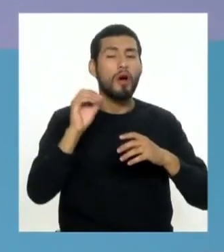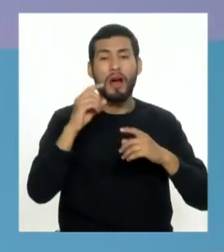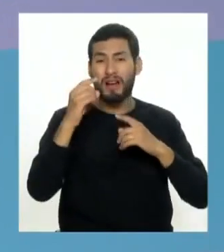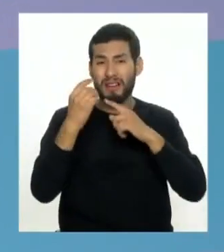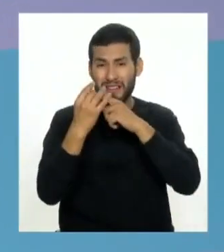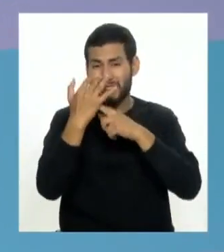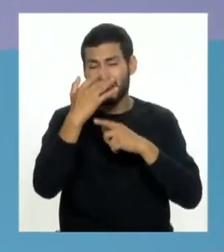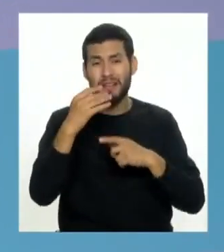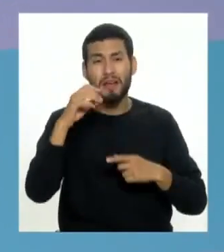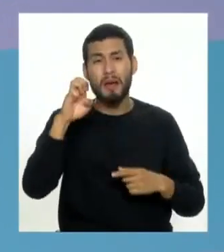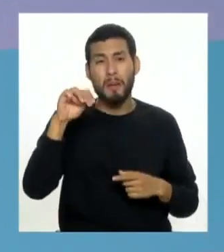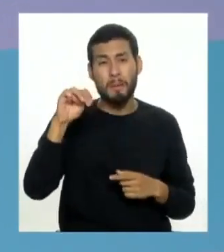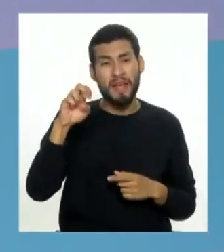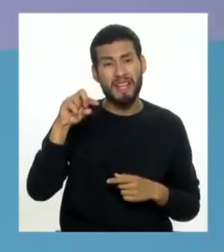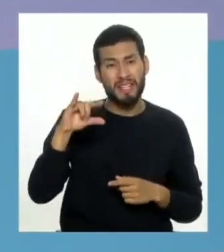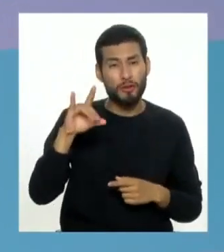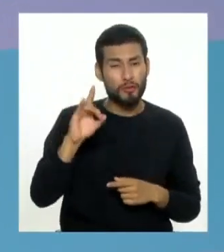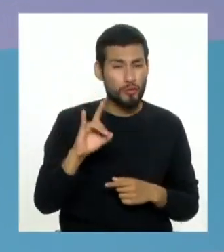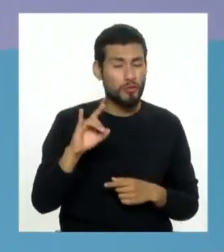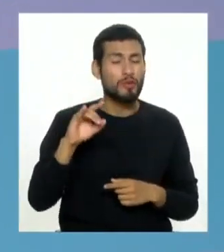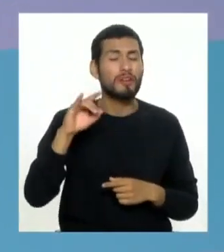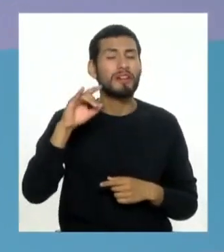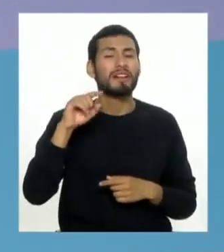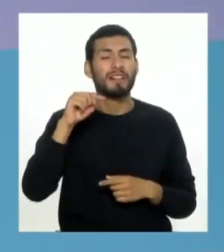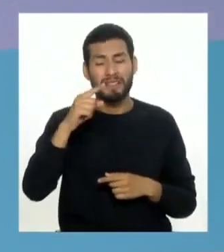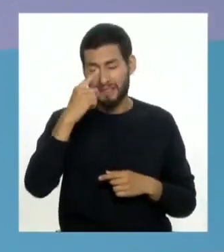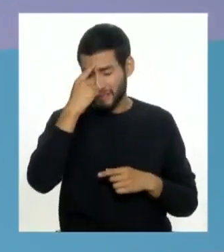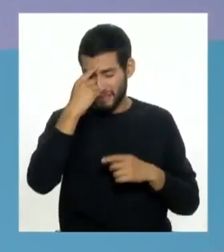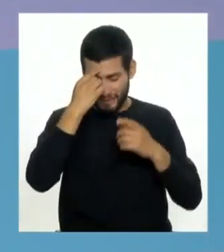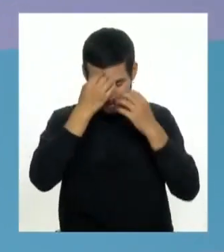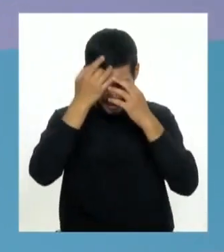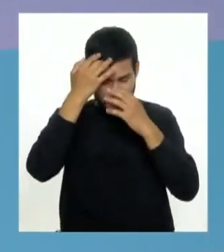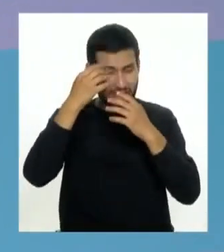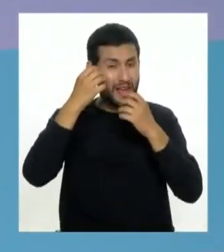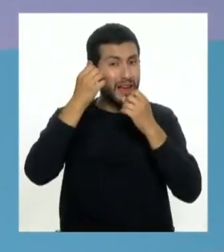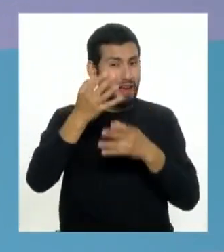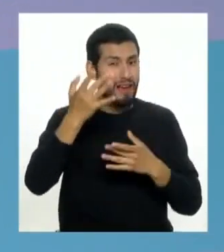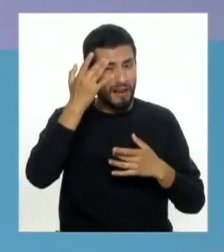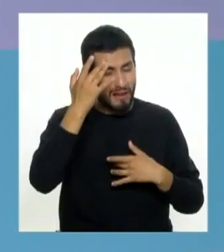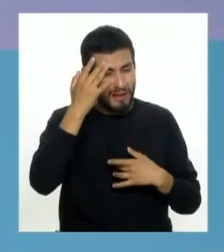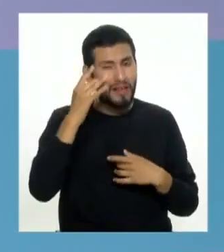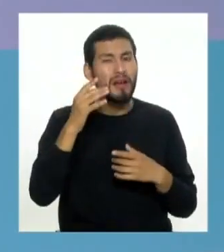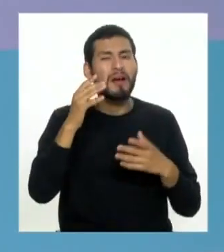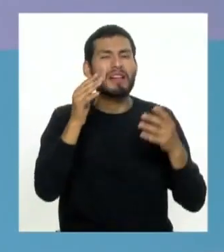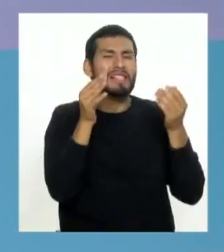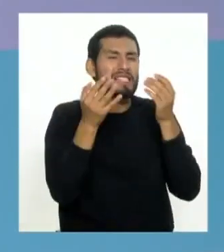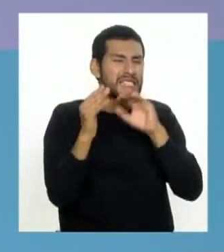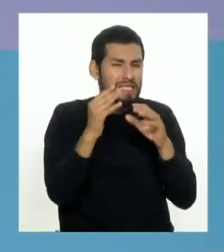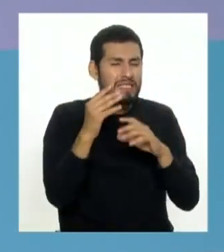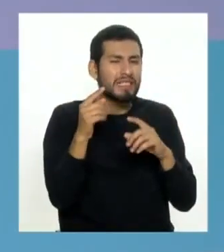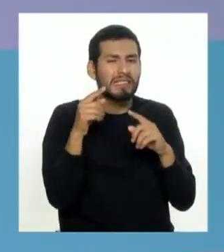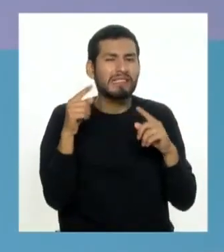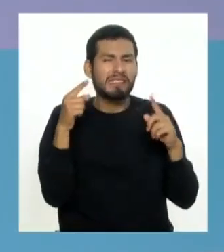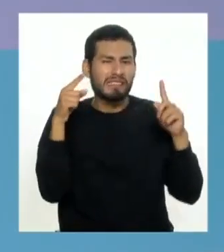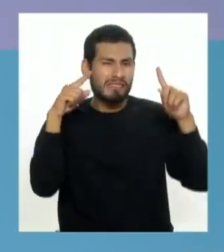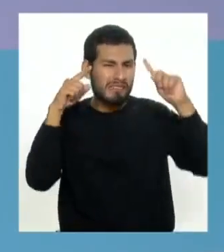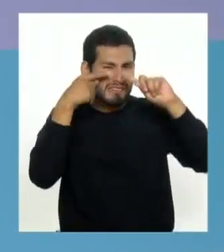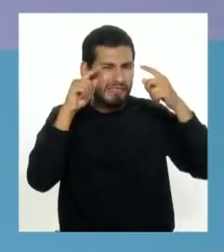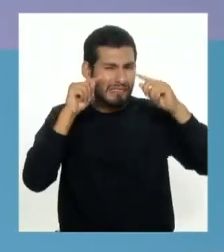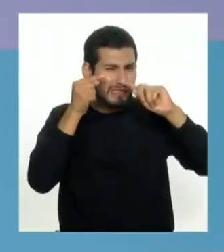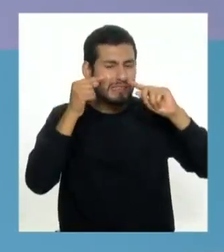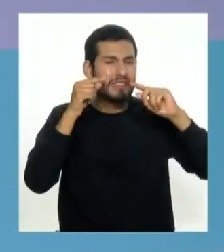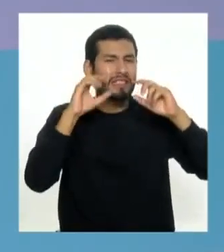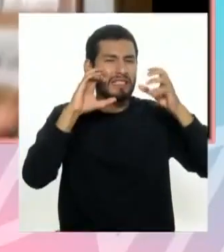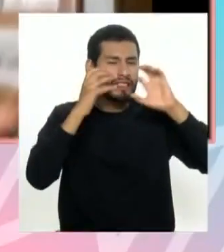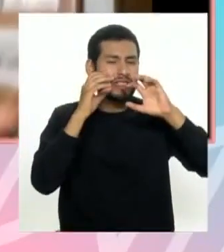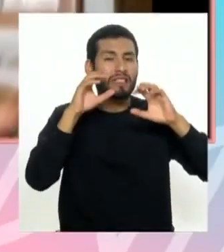ejemplo, una meningoencefalitis, en esa fase aguda de la enfermedad puede presentar crisis epilépticas. Pero esa persona,